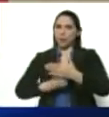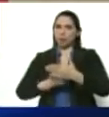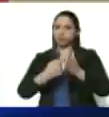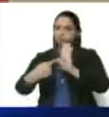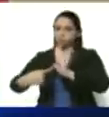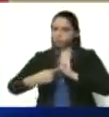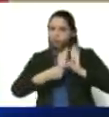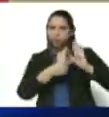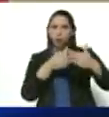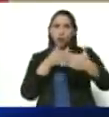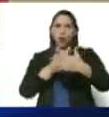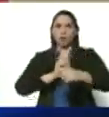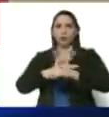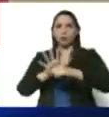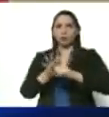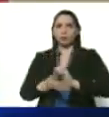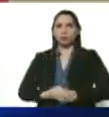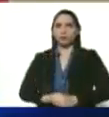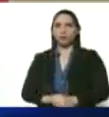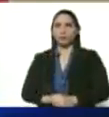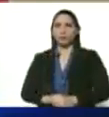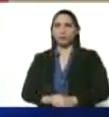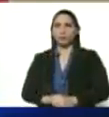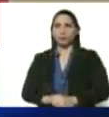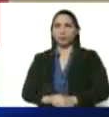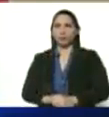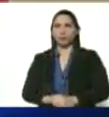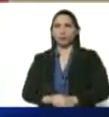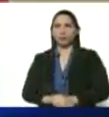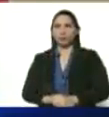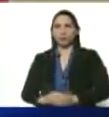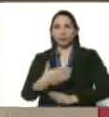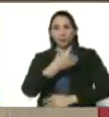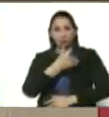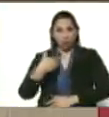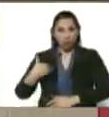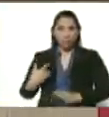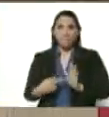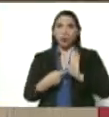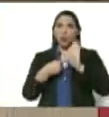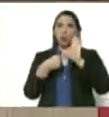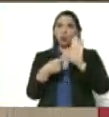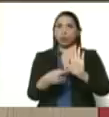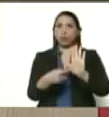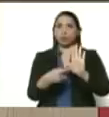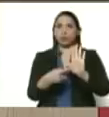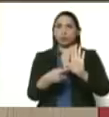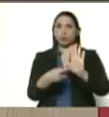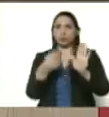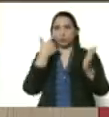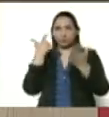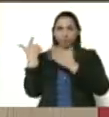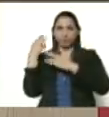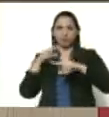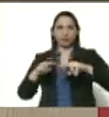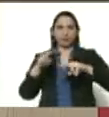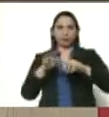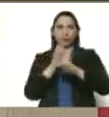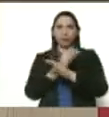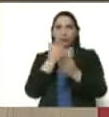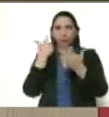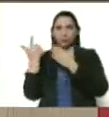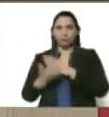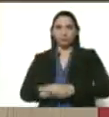ejemplar contra el COVID-19. Quería mostrar, ahí están nuestros niños jugando.